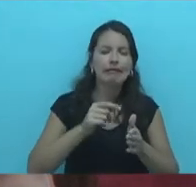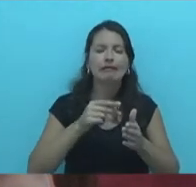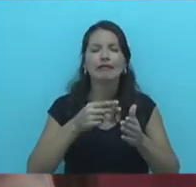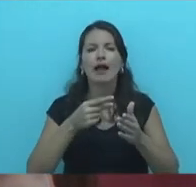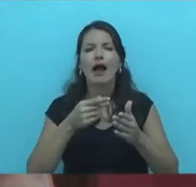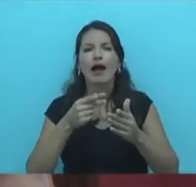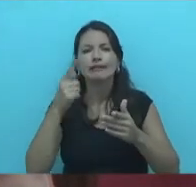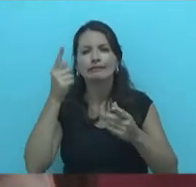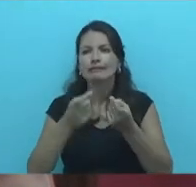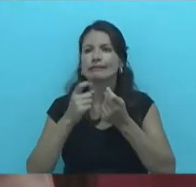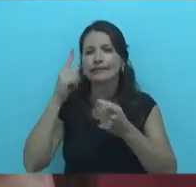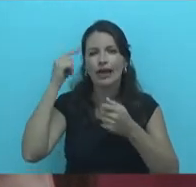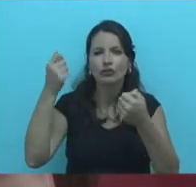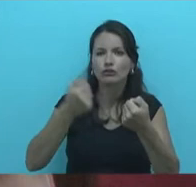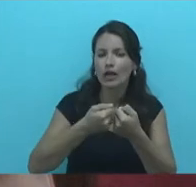empréstitos, etc.